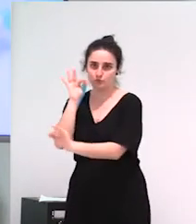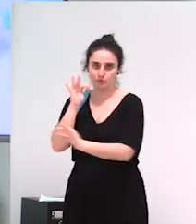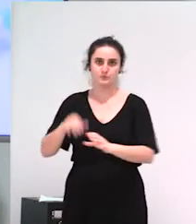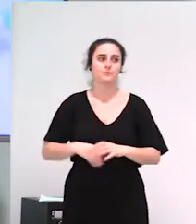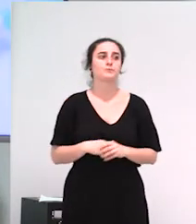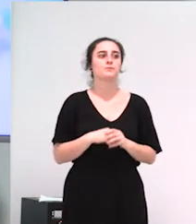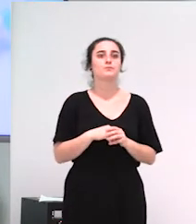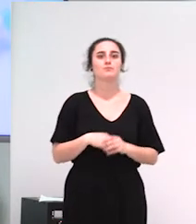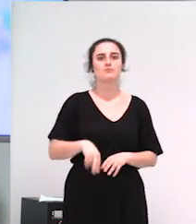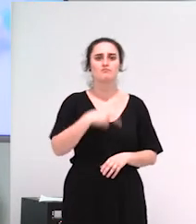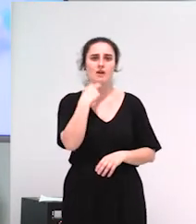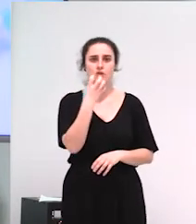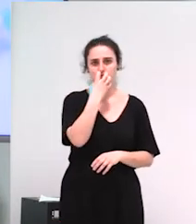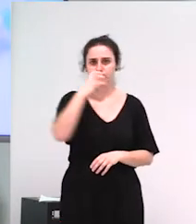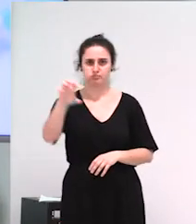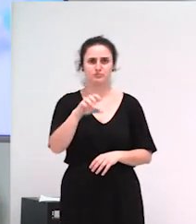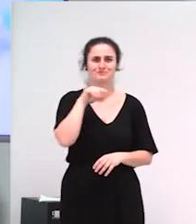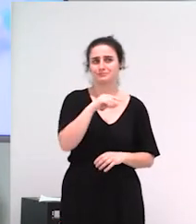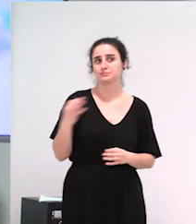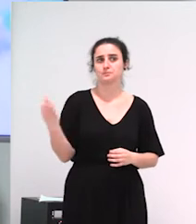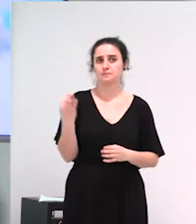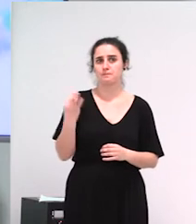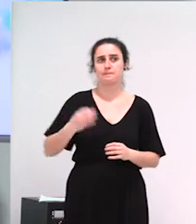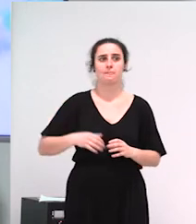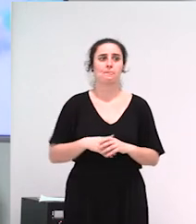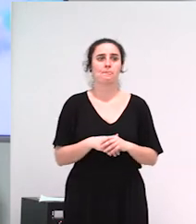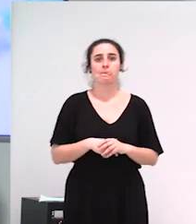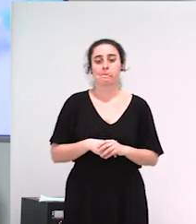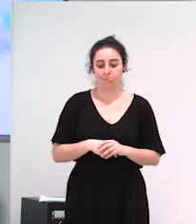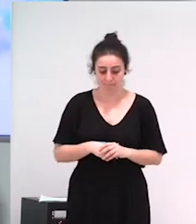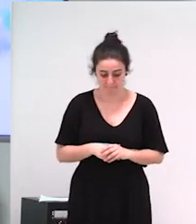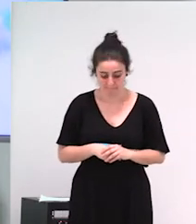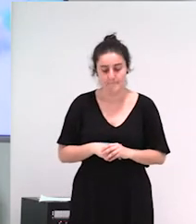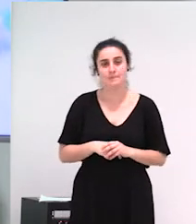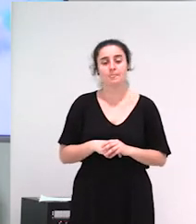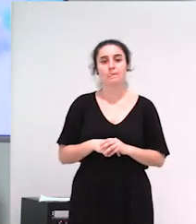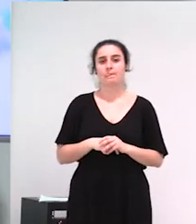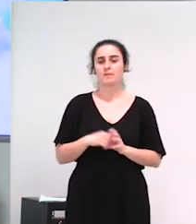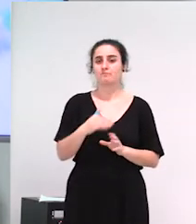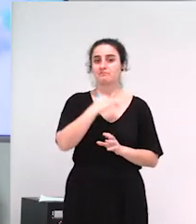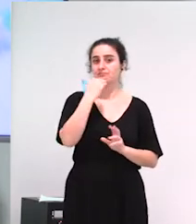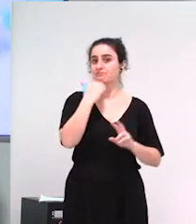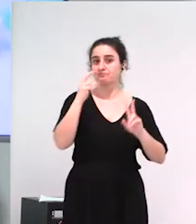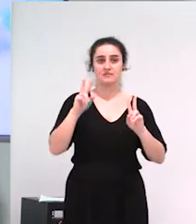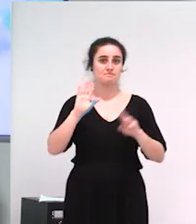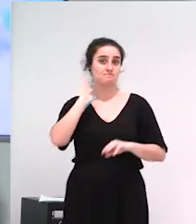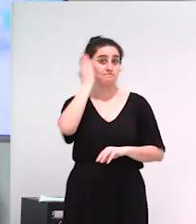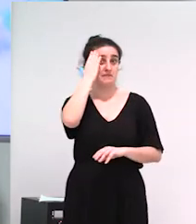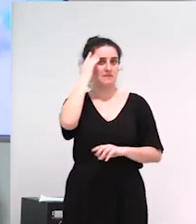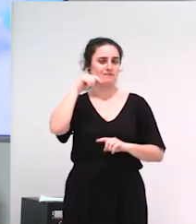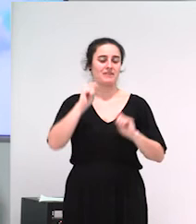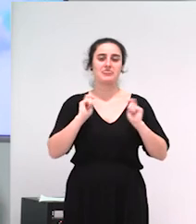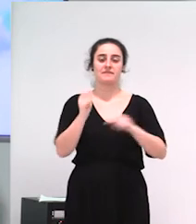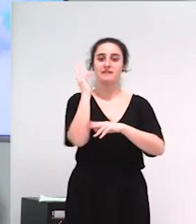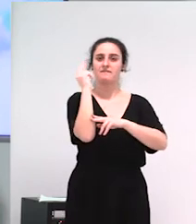Levantar la voz. Levantar la voz es como el principal elemento que hace que Fridays irrumpa con tanta